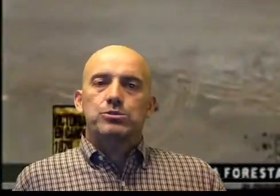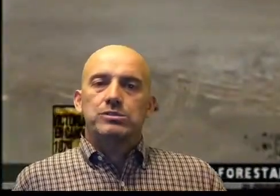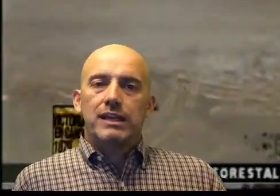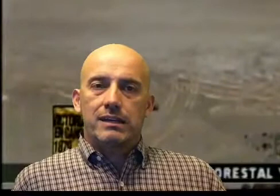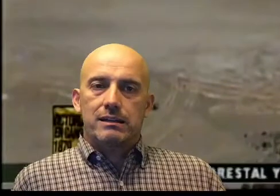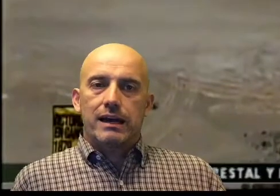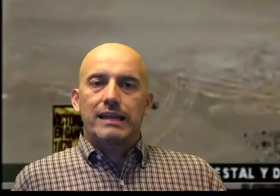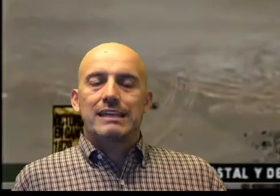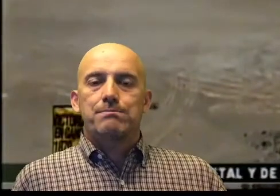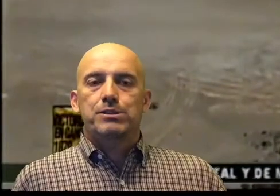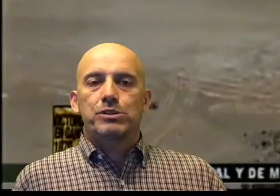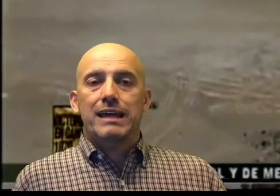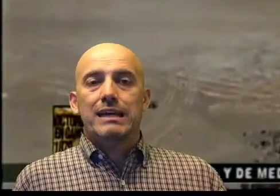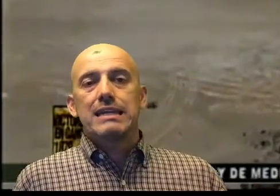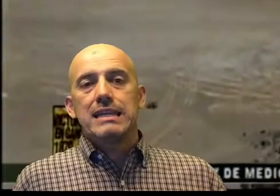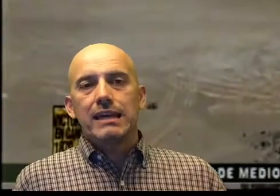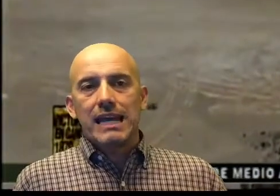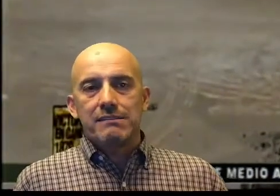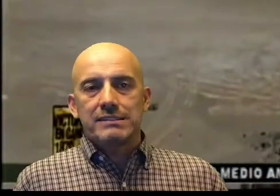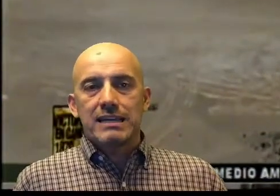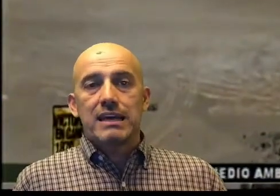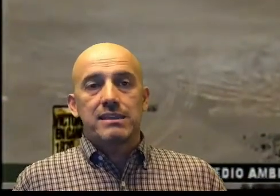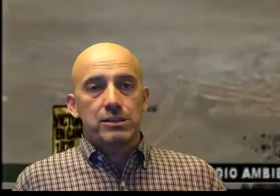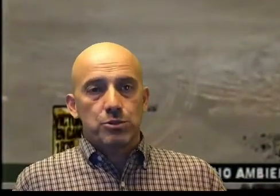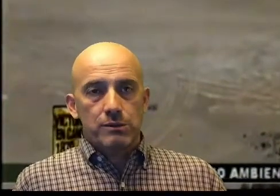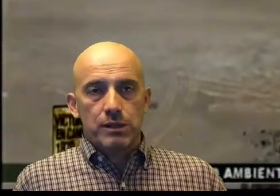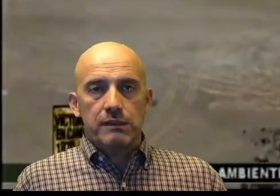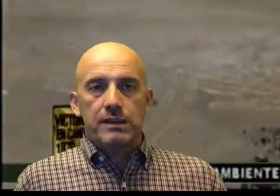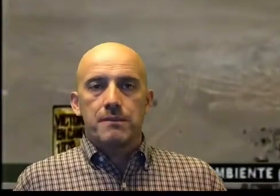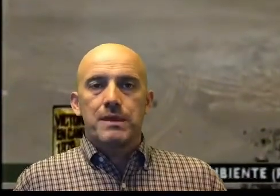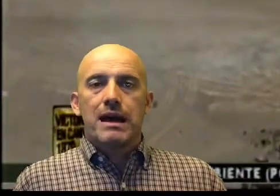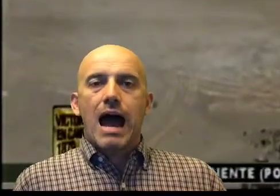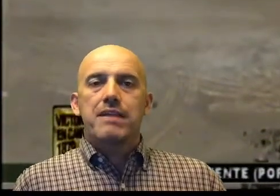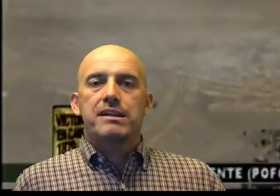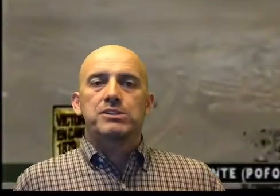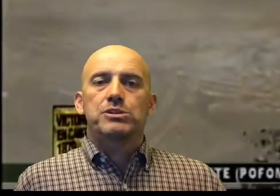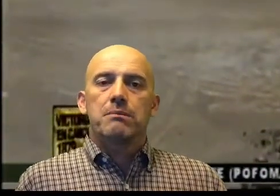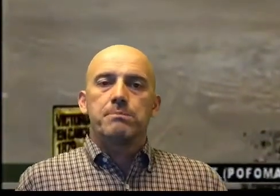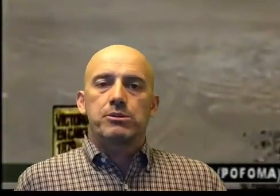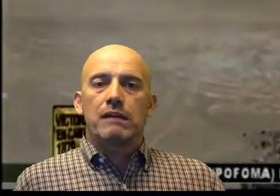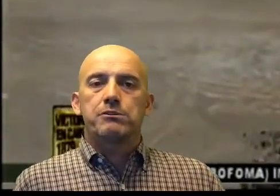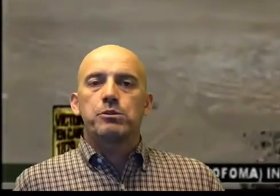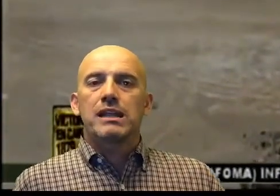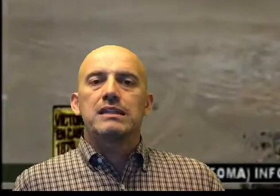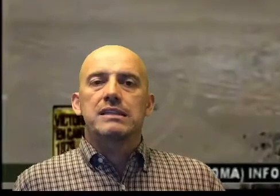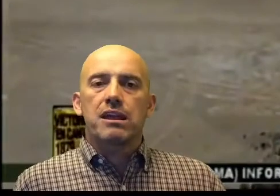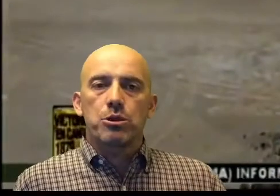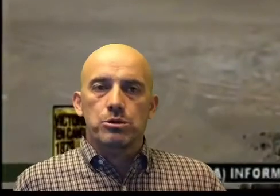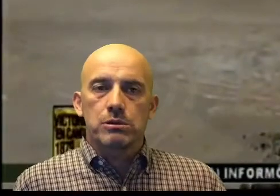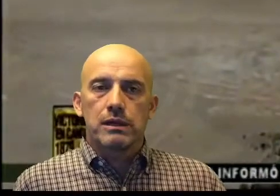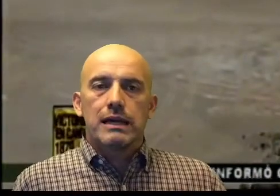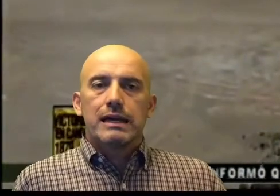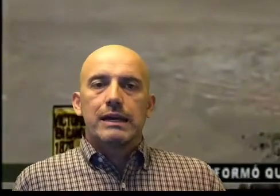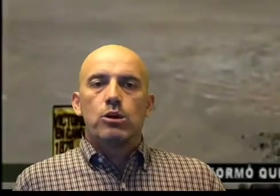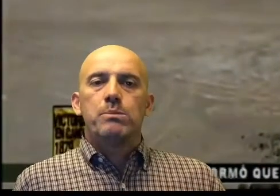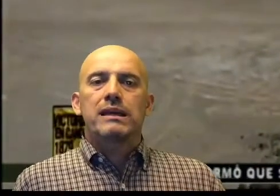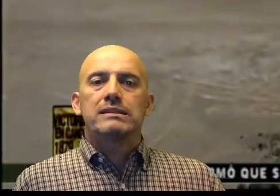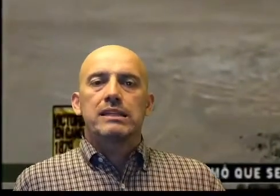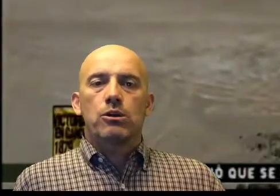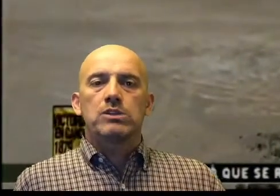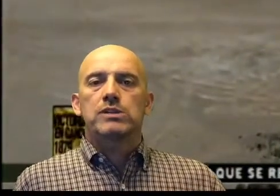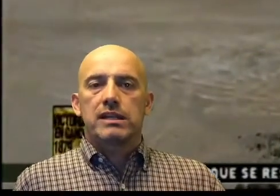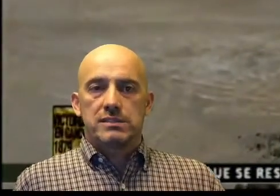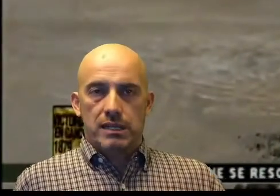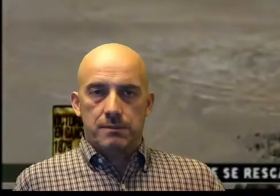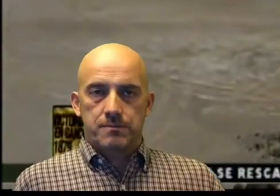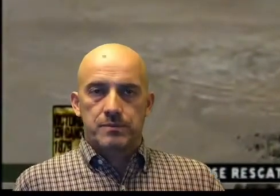quiere asociar a estas personas que nieguen la batalla dentro de bolivia a narciso campero la figura del traidor el hombre